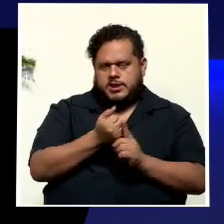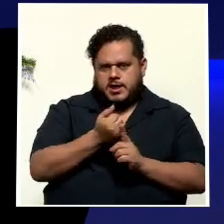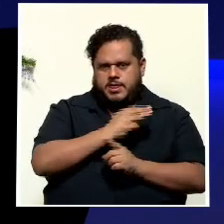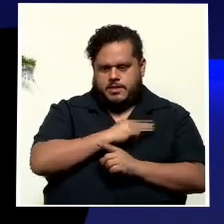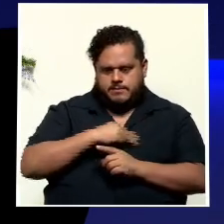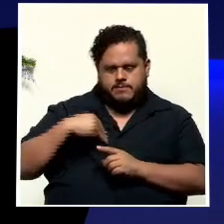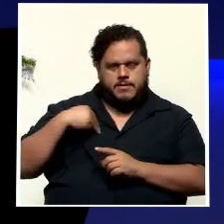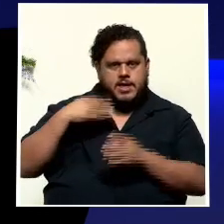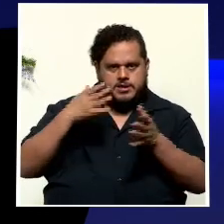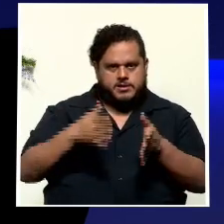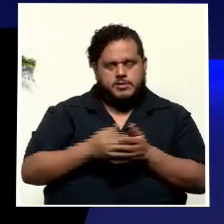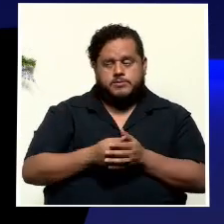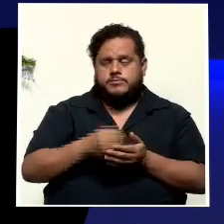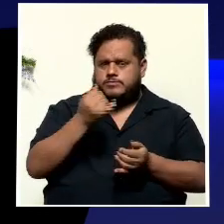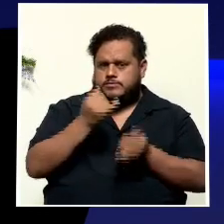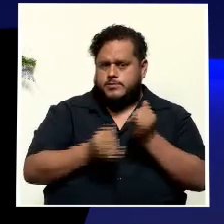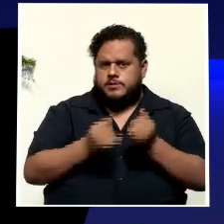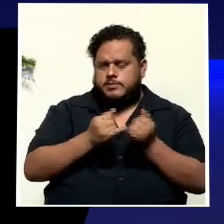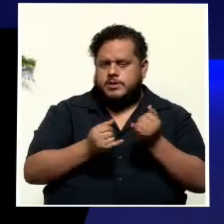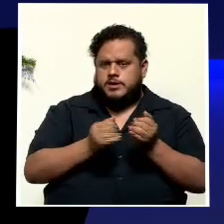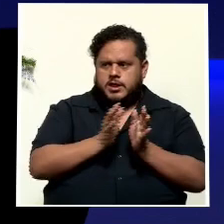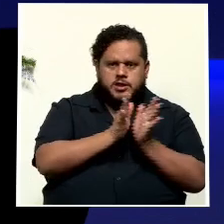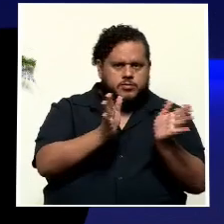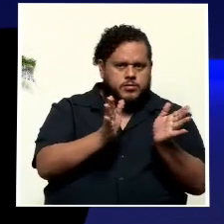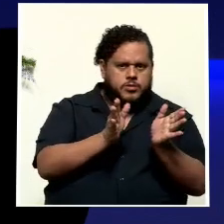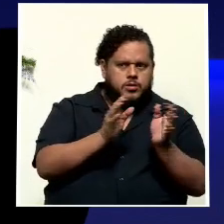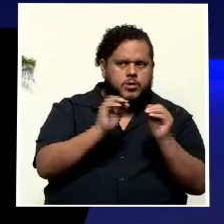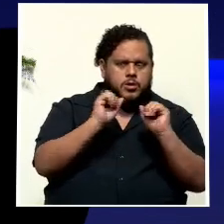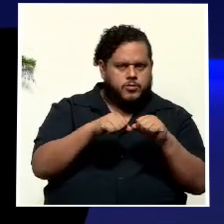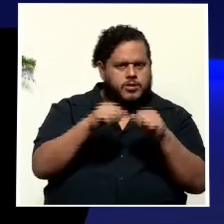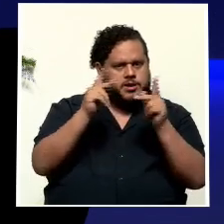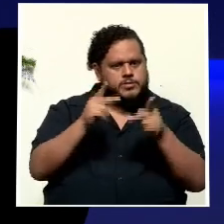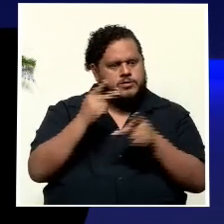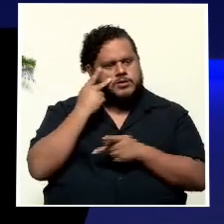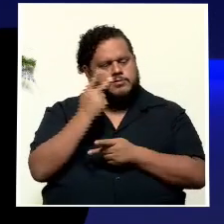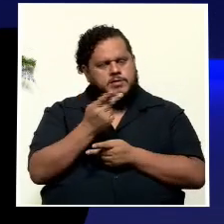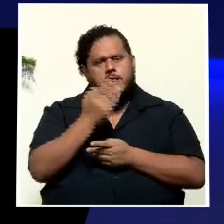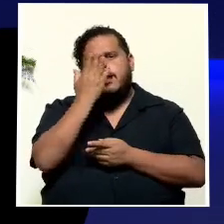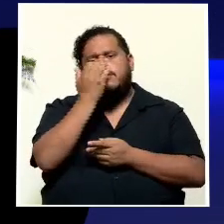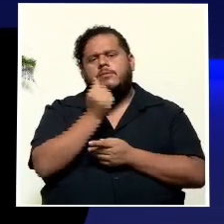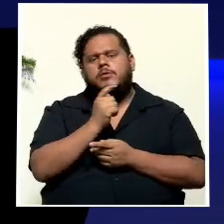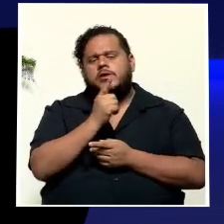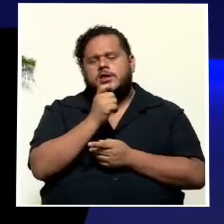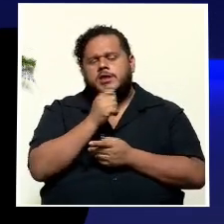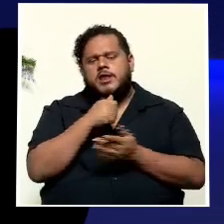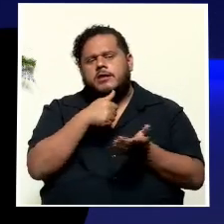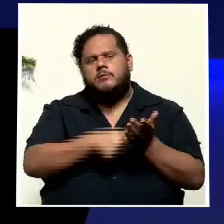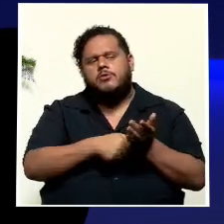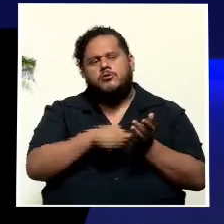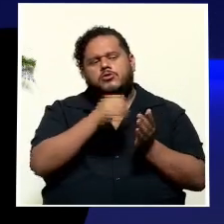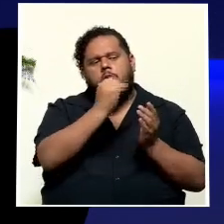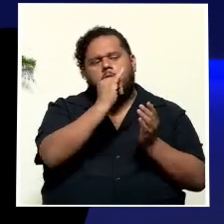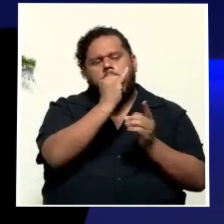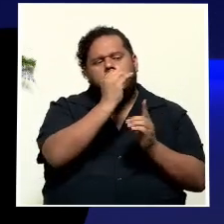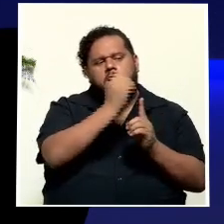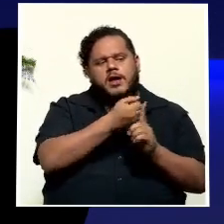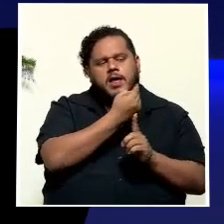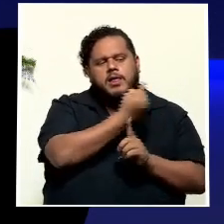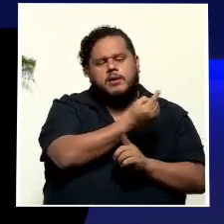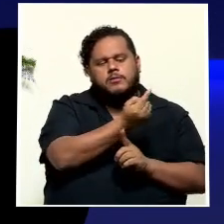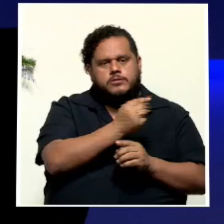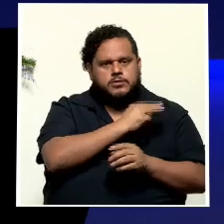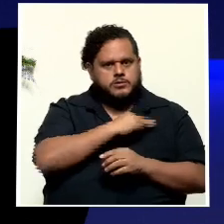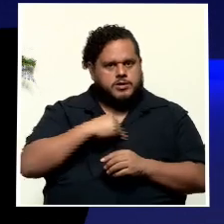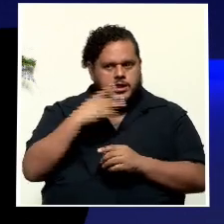magistrado finalmente es público, puede la gente ver por cuál candidato votó cada magistrado y